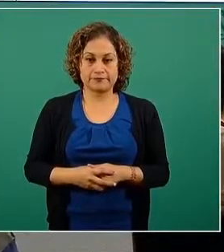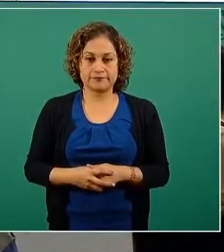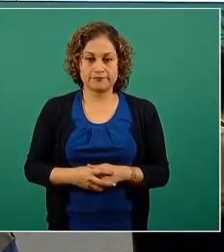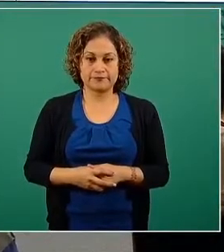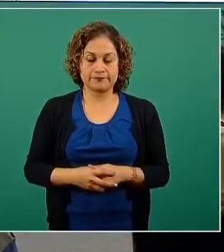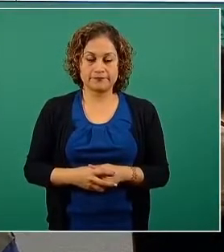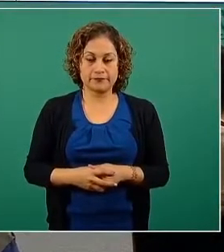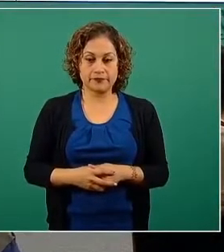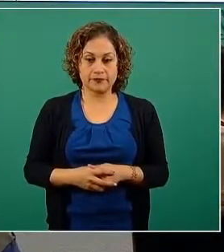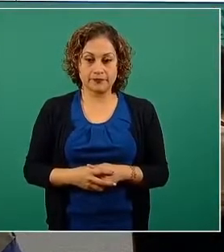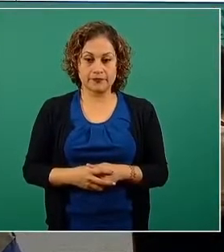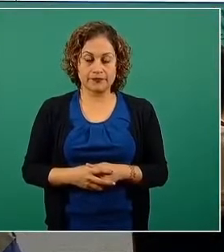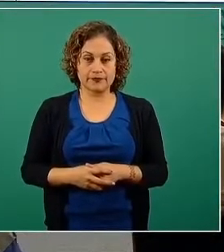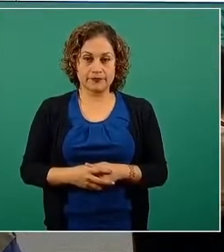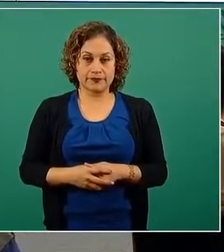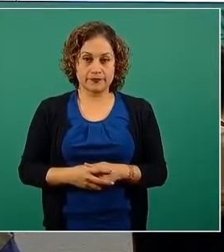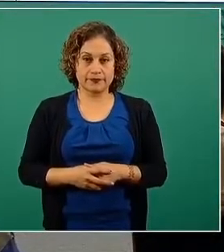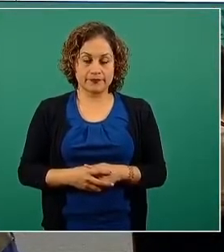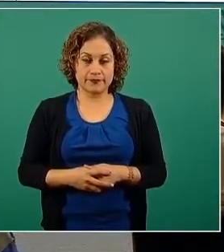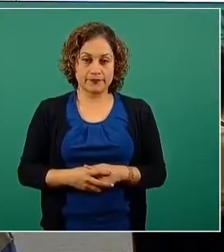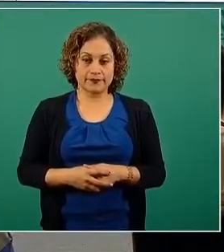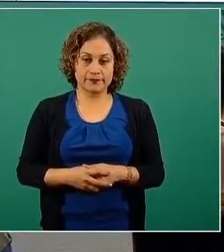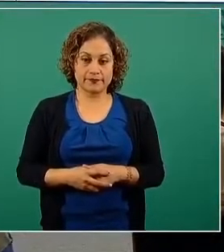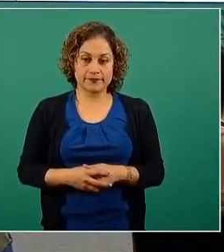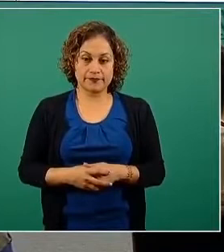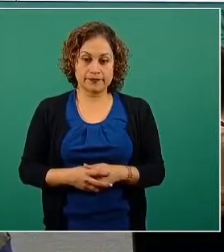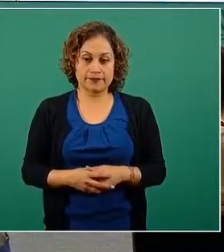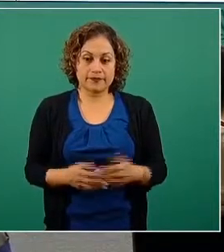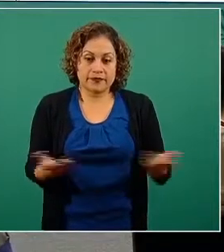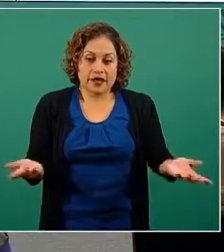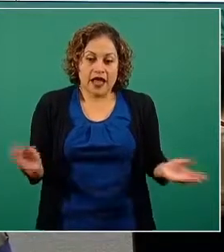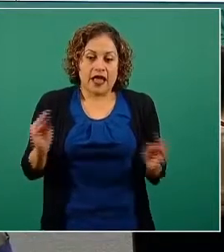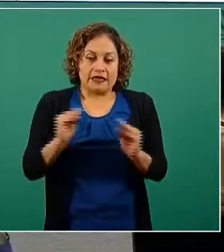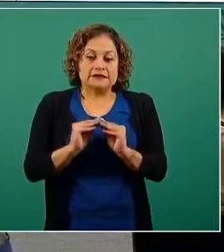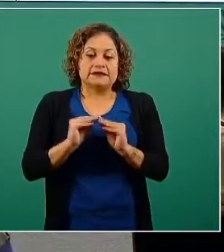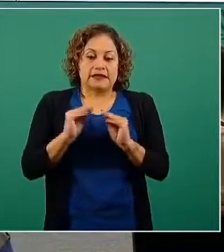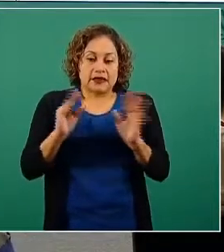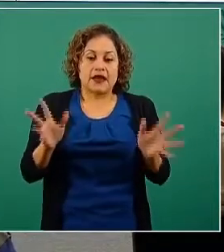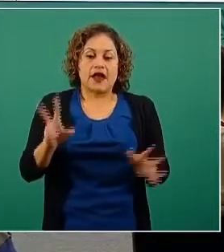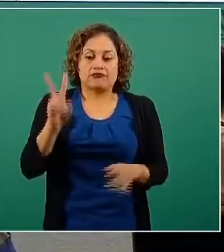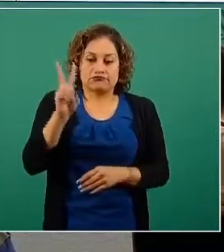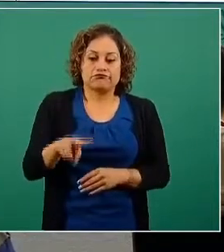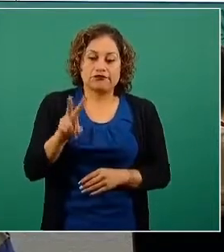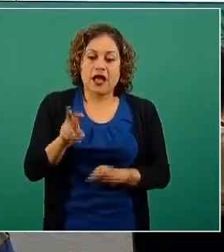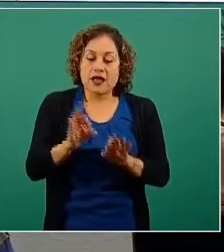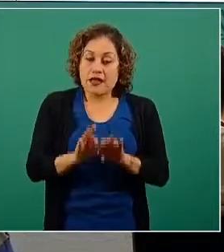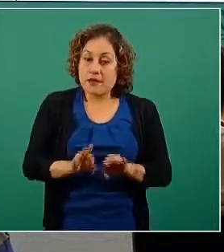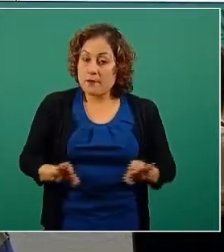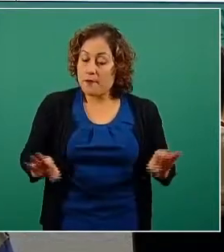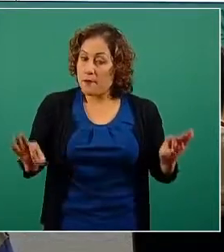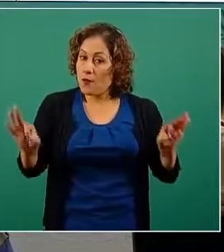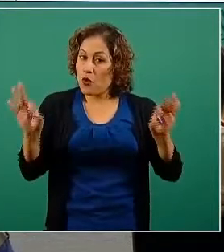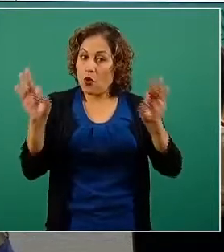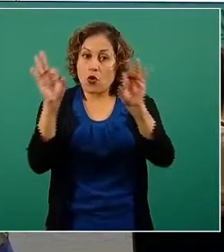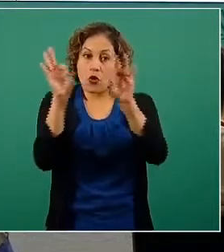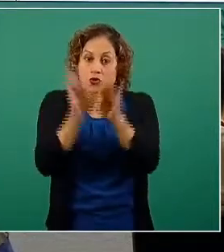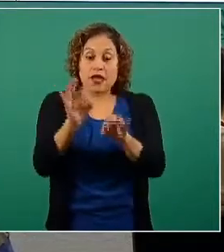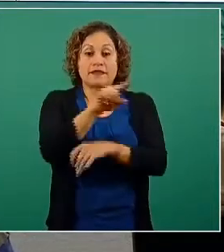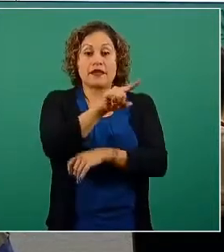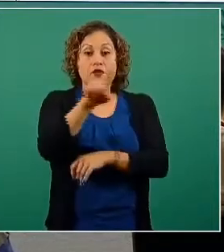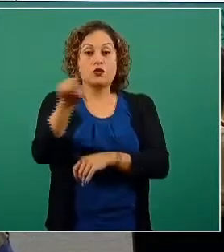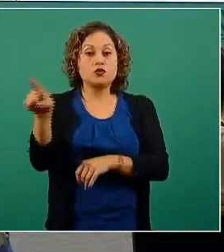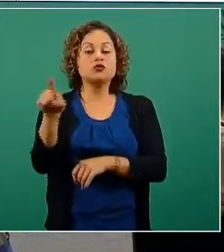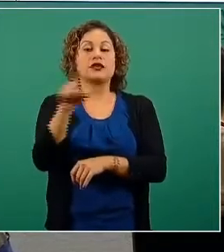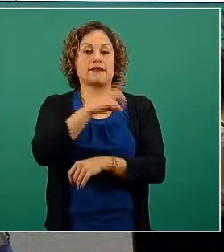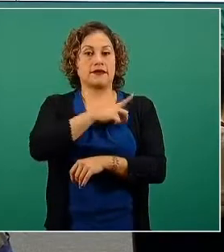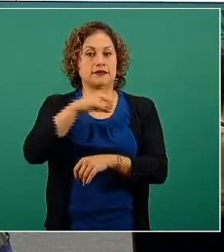Digo, no voy a dejar este espacio sin decirles que es muy importante que revisemos la página oficial